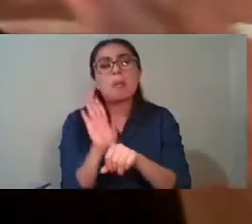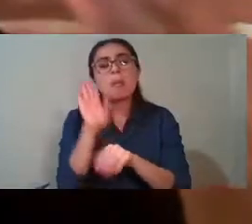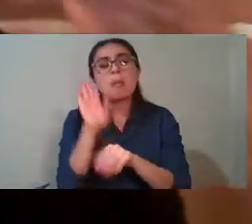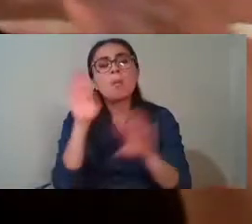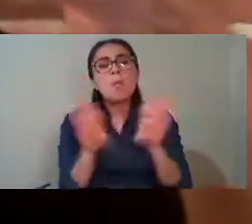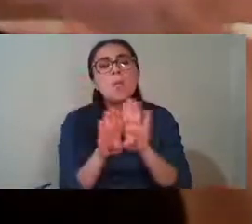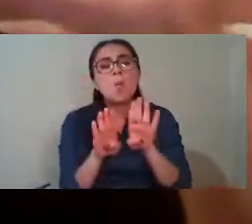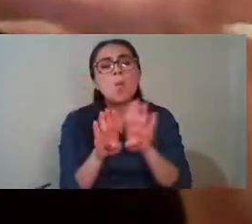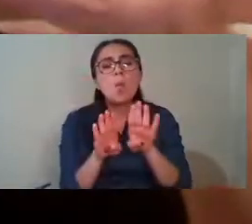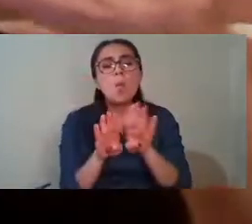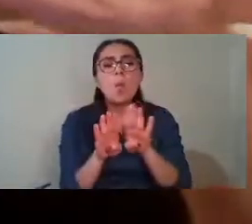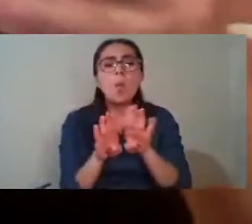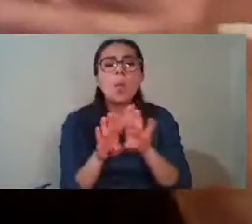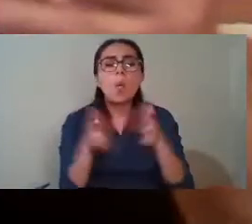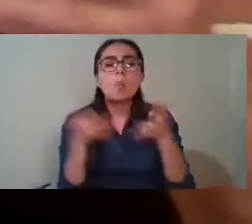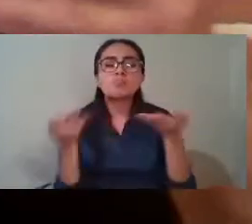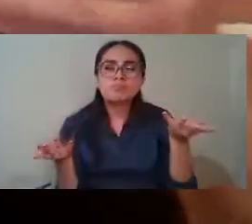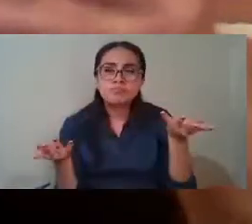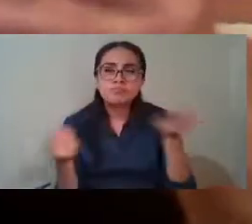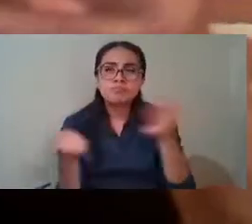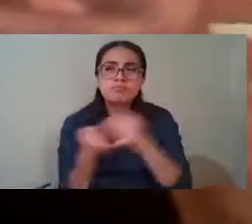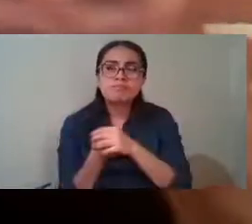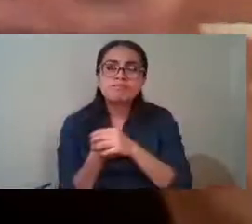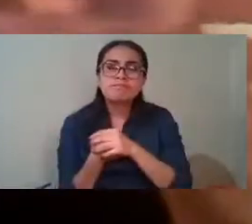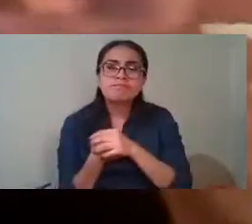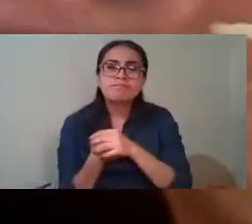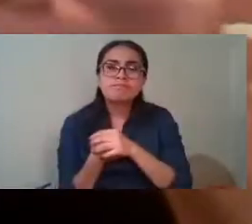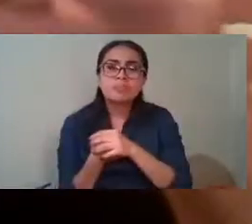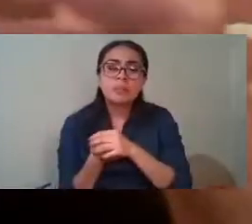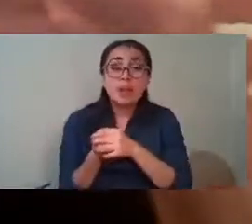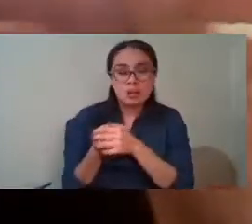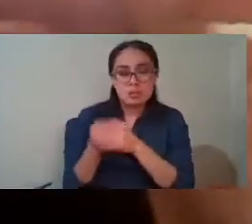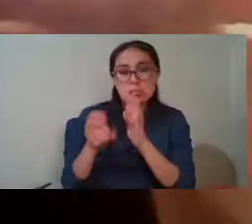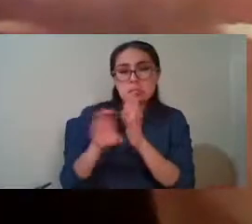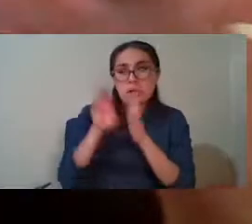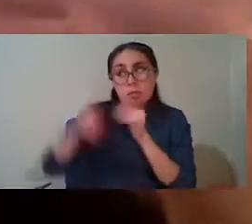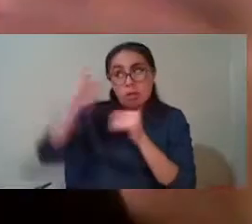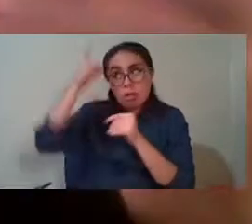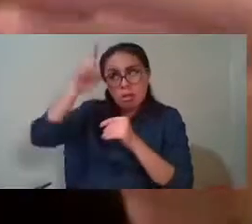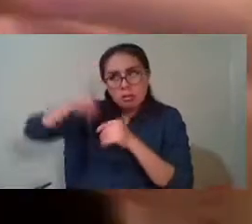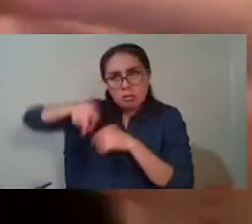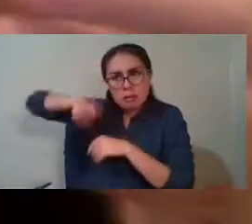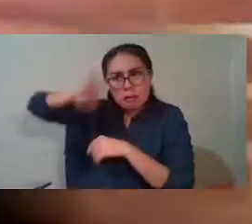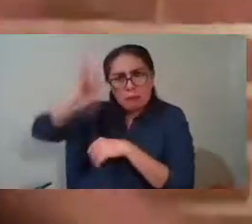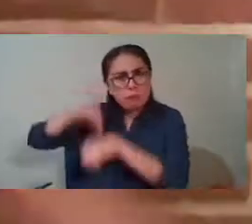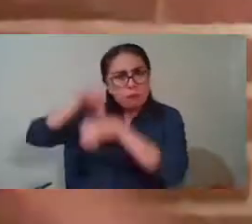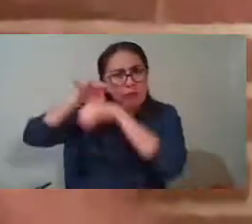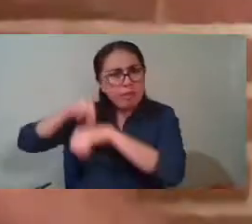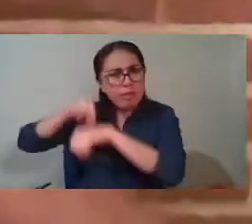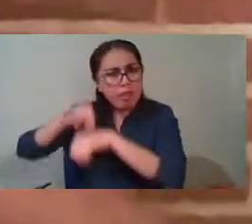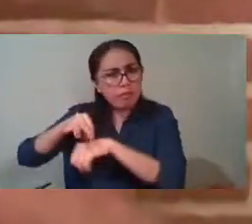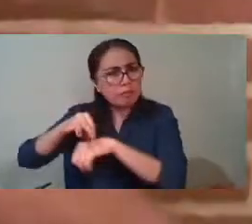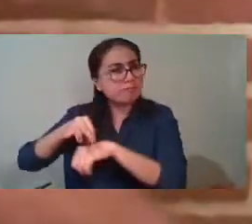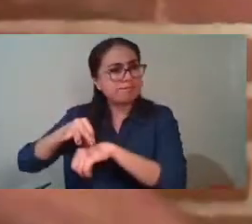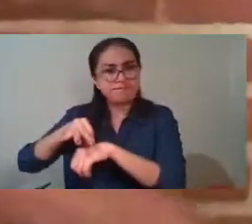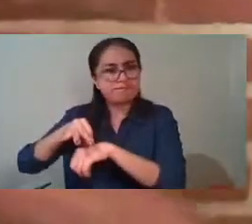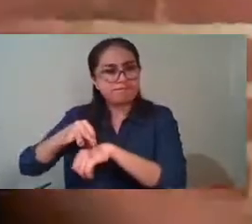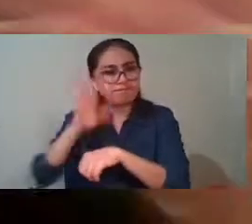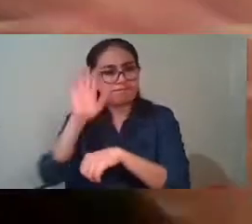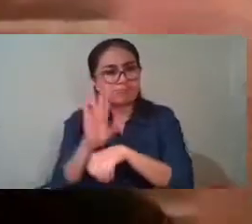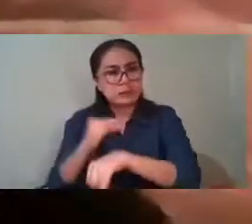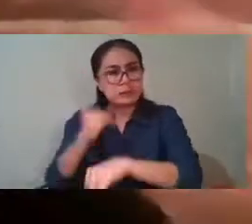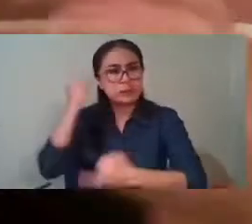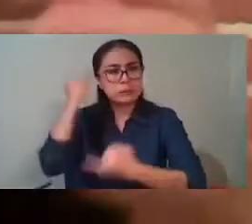el límite de lo... De lo real convencional, entra en el campo de lo fantástico,